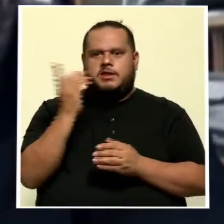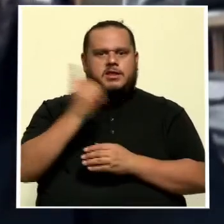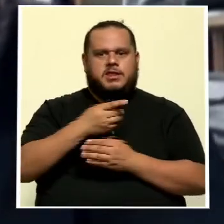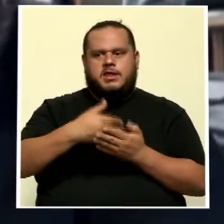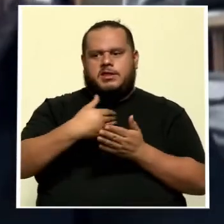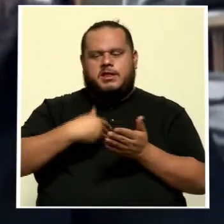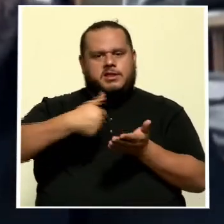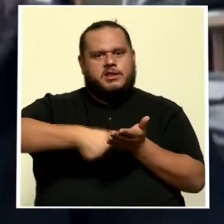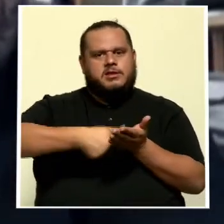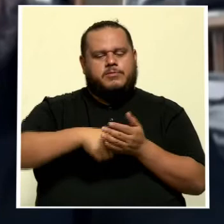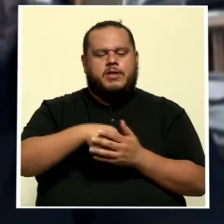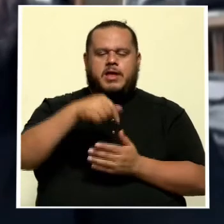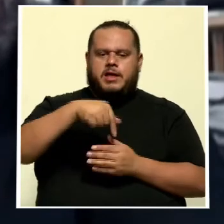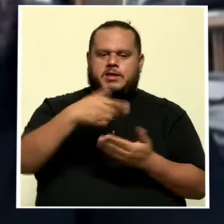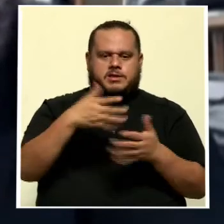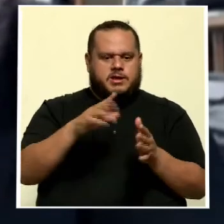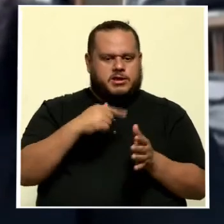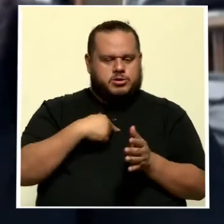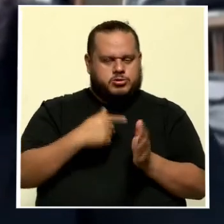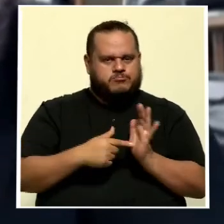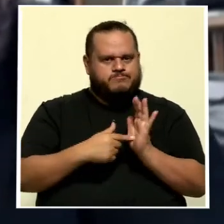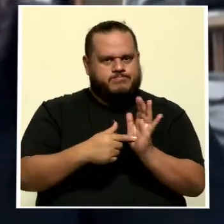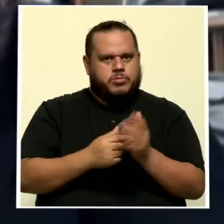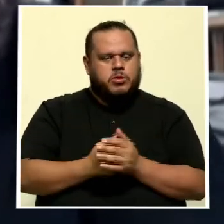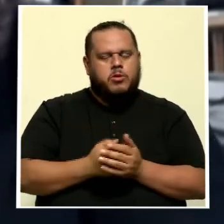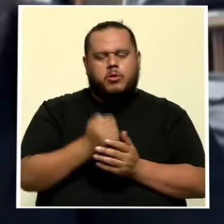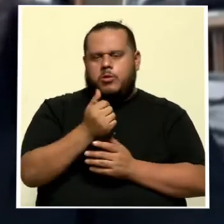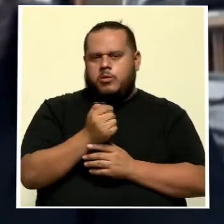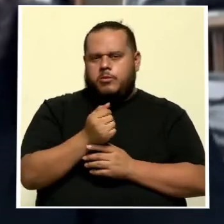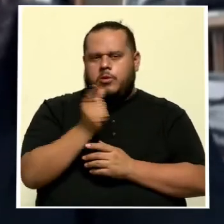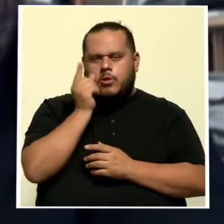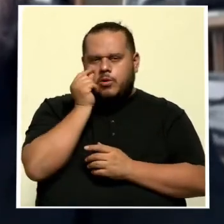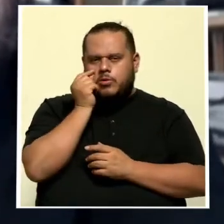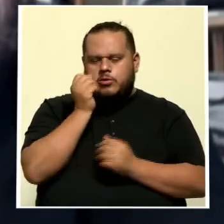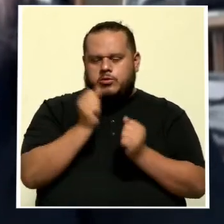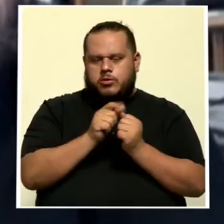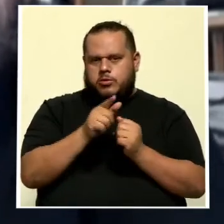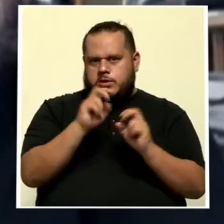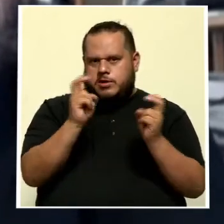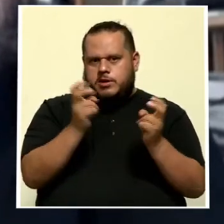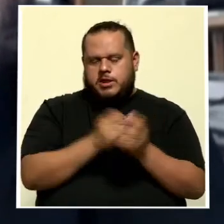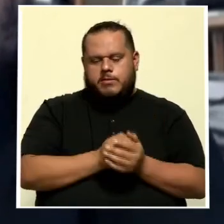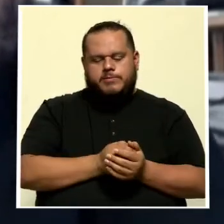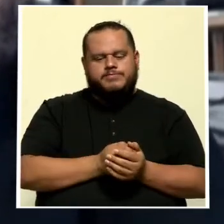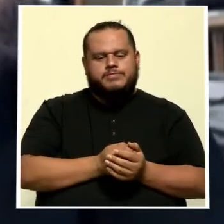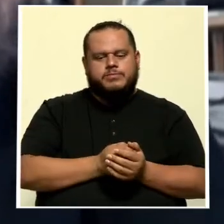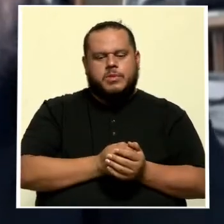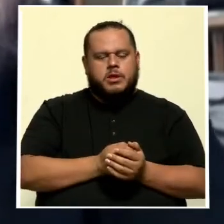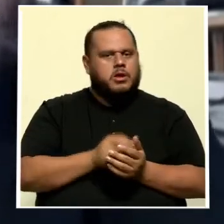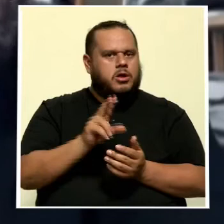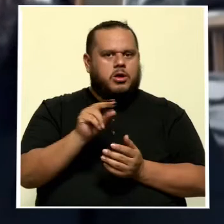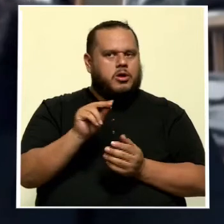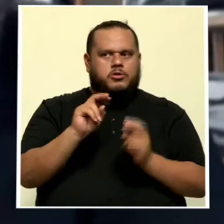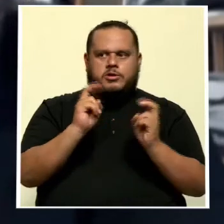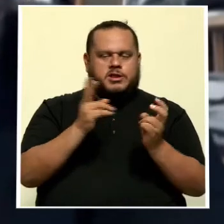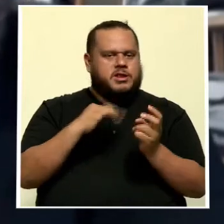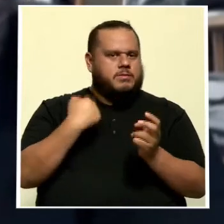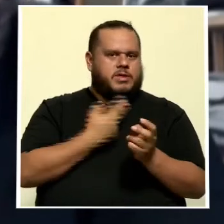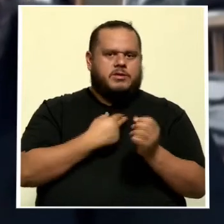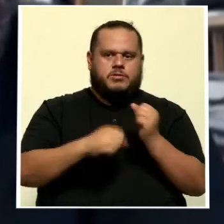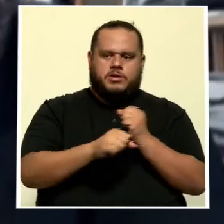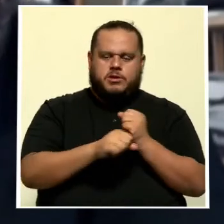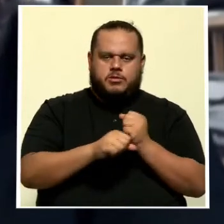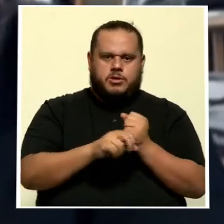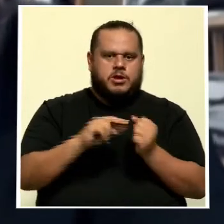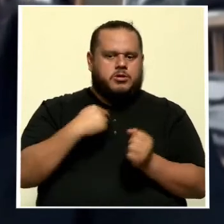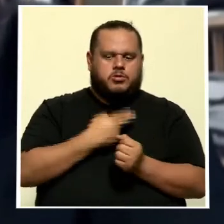elecciones. Aquí ya yo me pongo un poco curioso con ese tema, ¿verdad? No es el tema de nuestra campaña ni de lo que nosotros